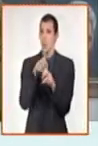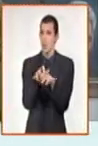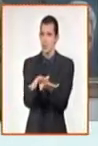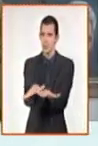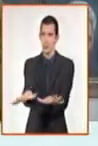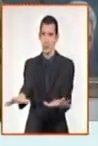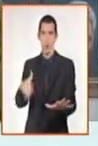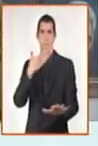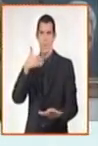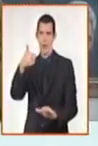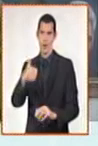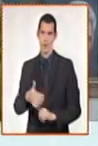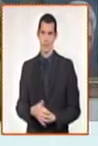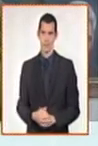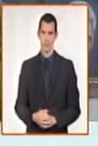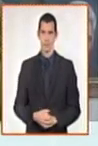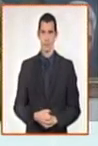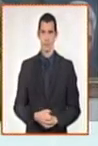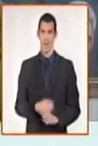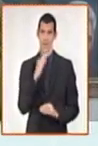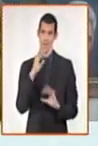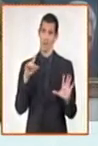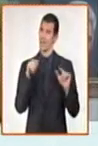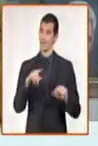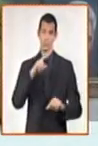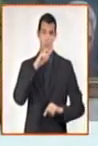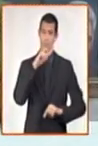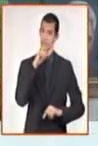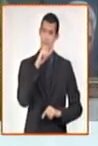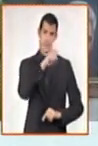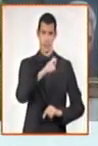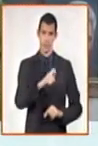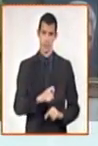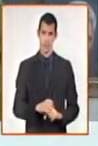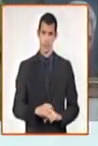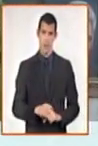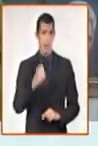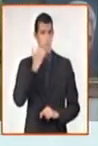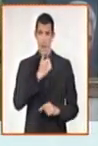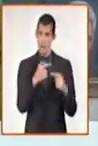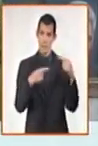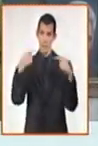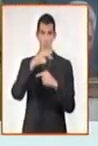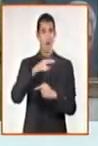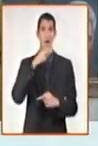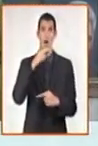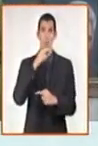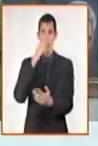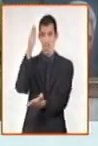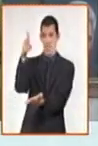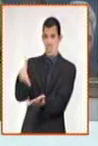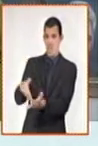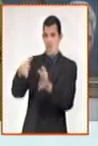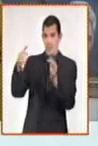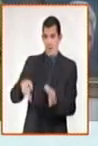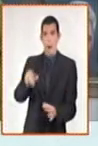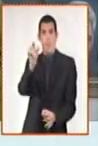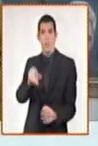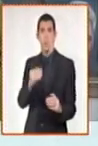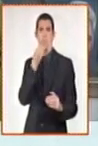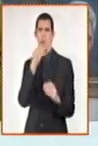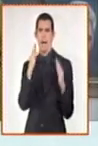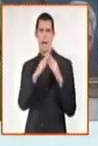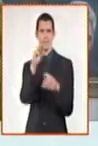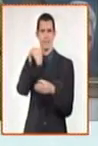que es una de las limitaciones más grandes que tenemos hoy, aunque en la medida que han pasado los días